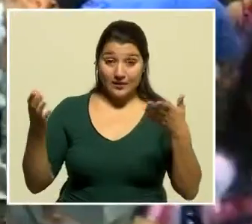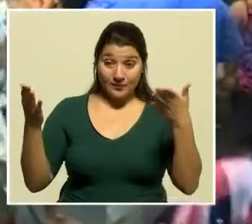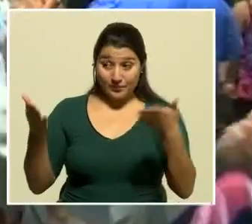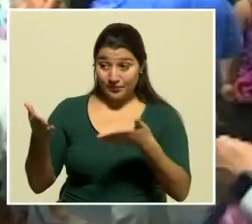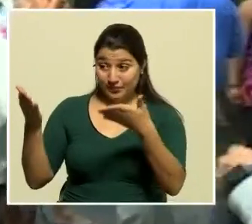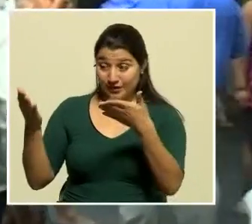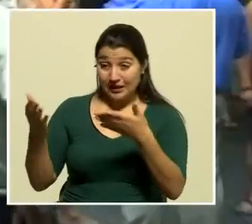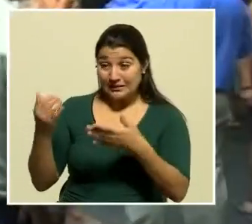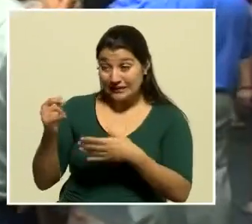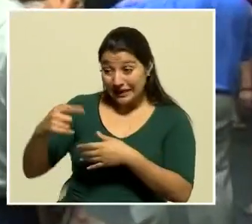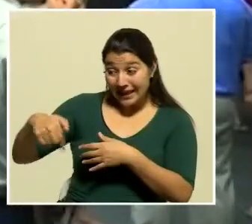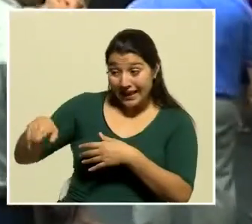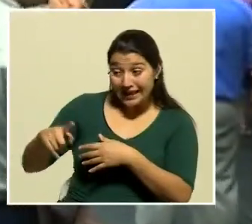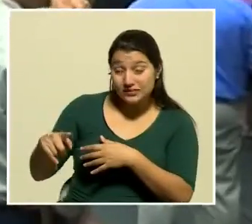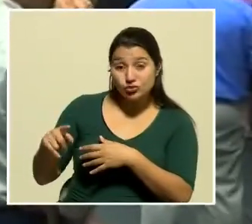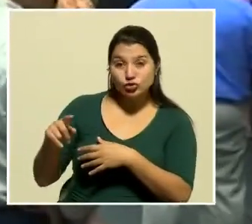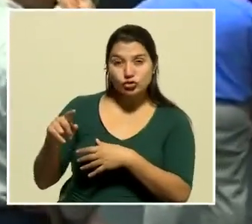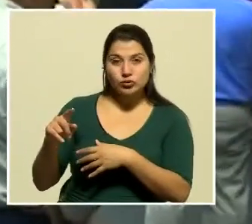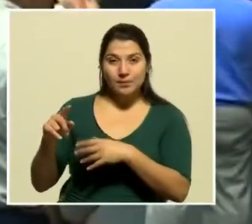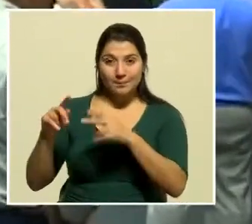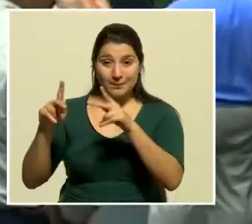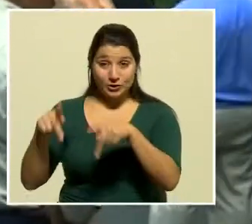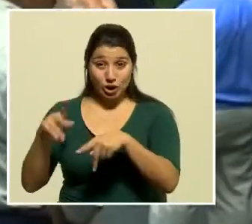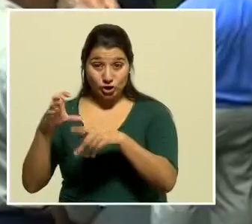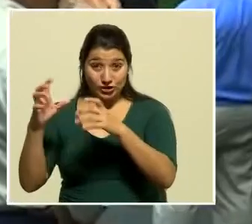Costa Rica, están preparados.